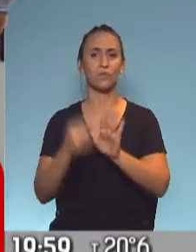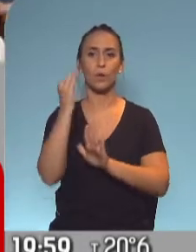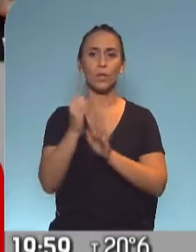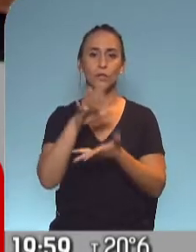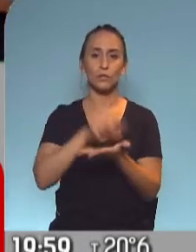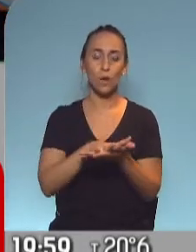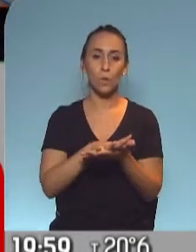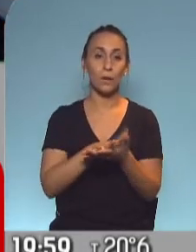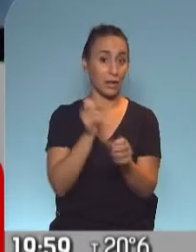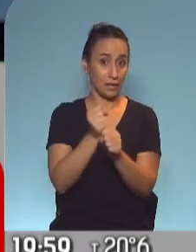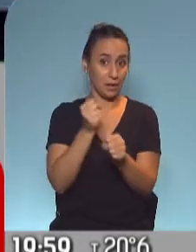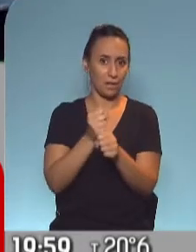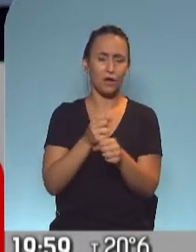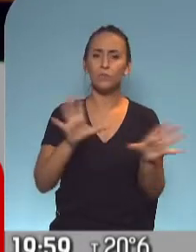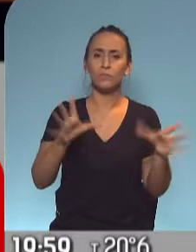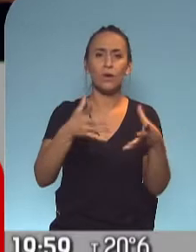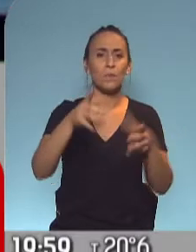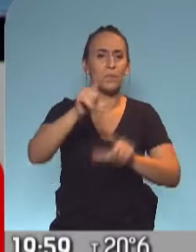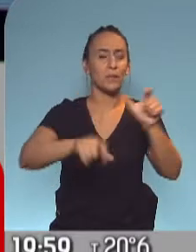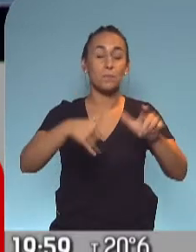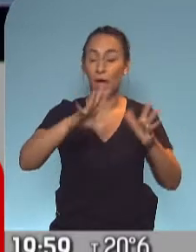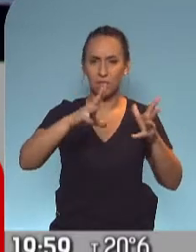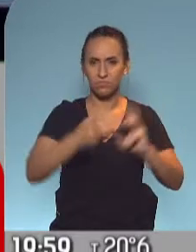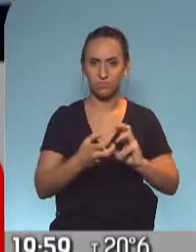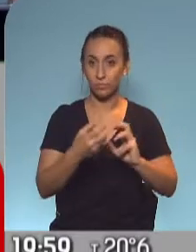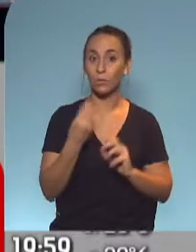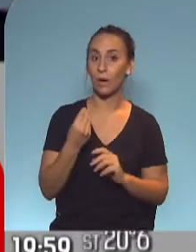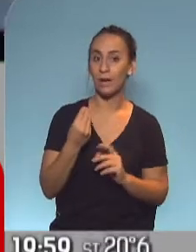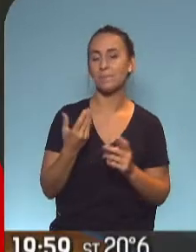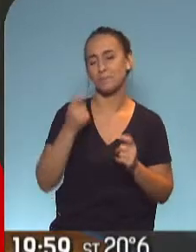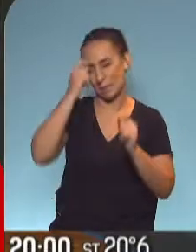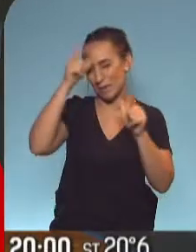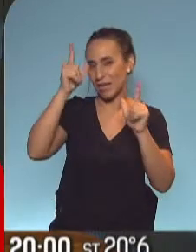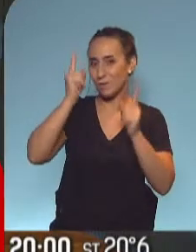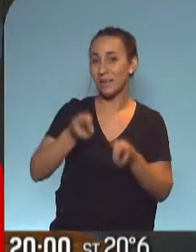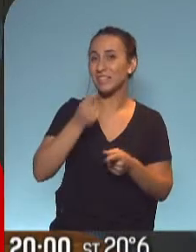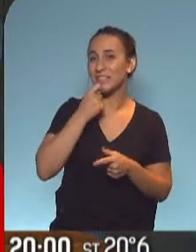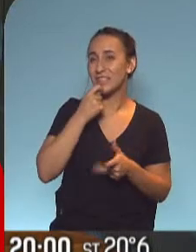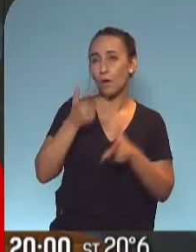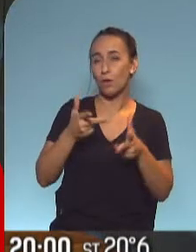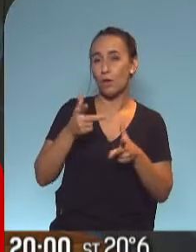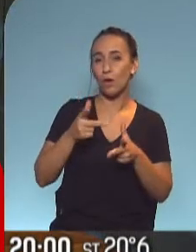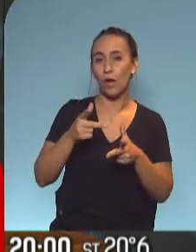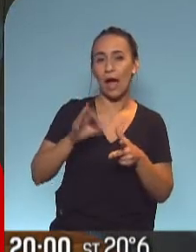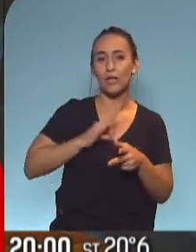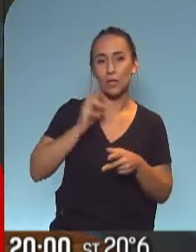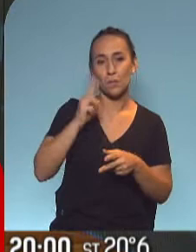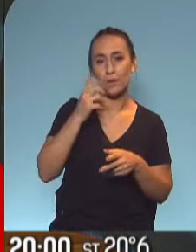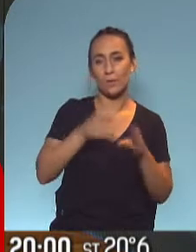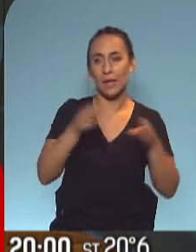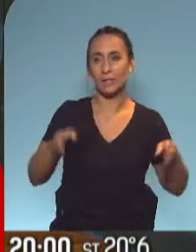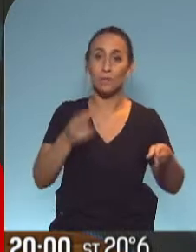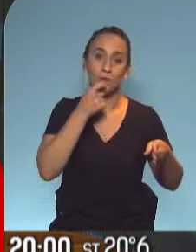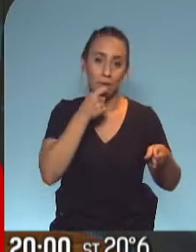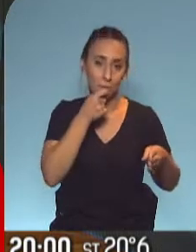grupos más afectados, ¿no? Sí. Y bueno, por ahí te los estarás imaginando, ¿no? Sí, si estábamos hablando del 2020, supongo que la hotelería, por ejemplo, tiene